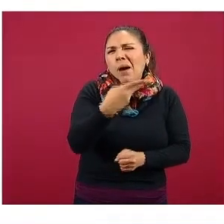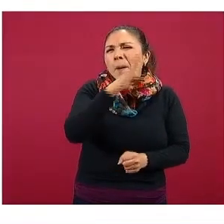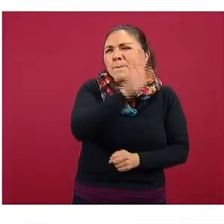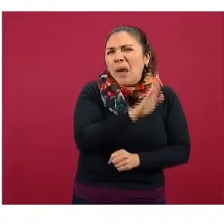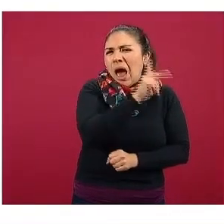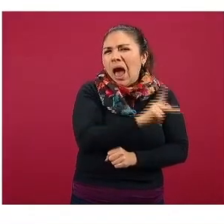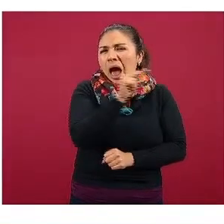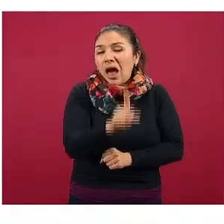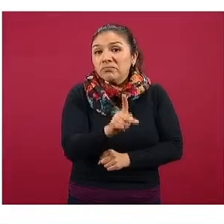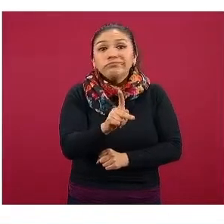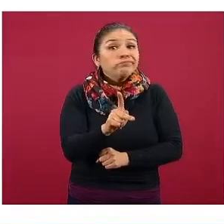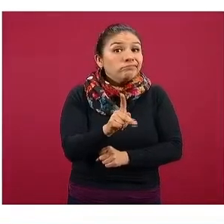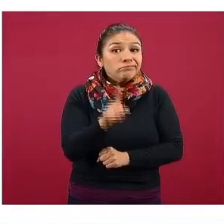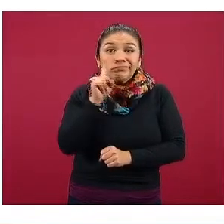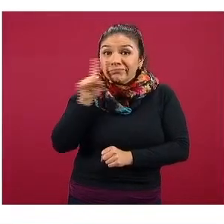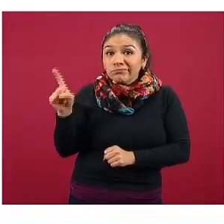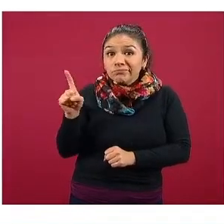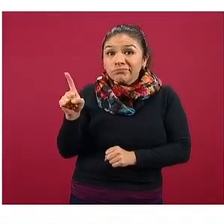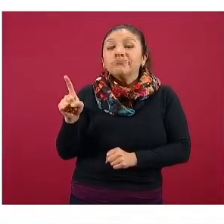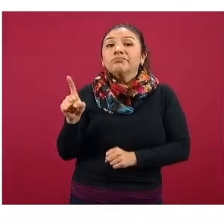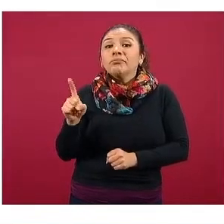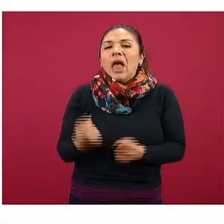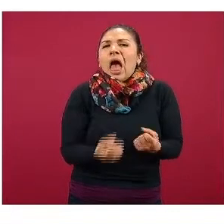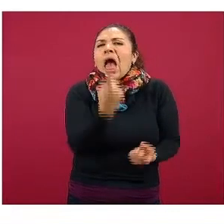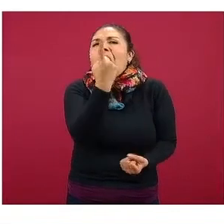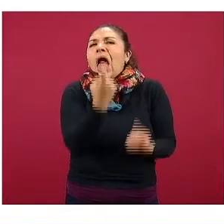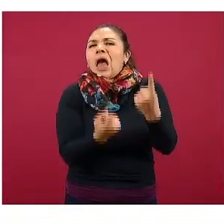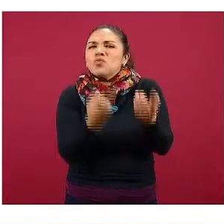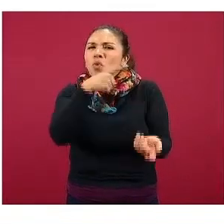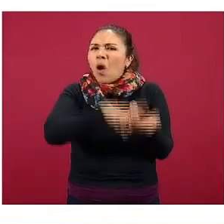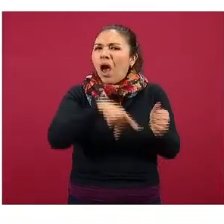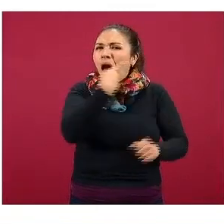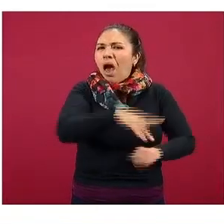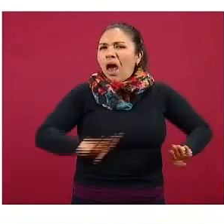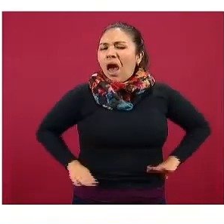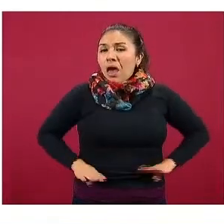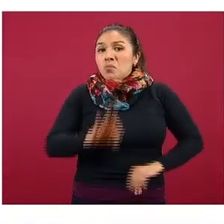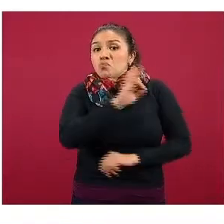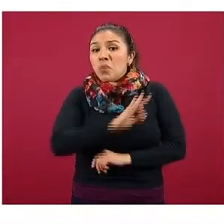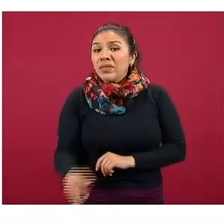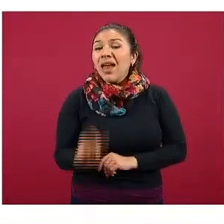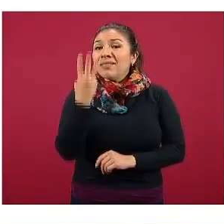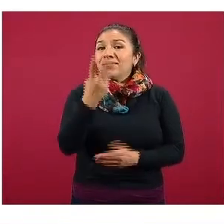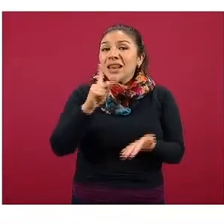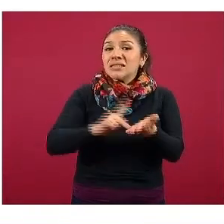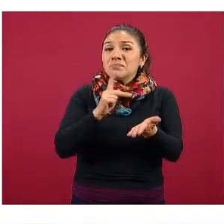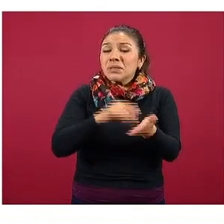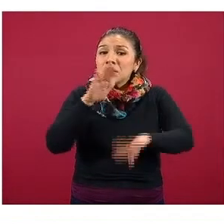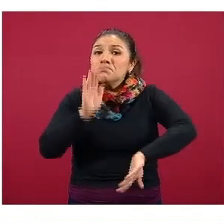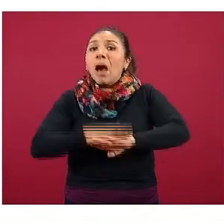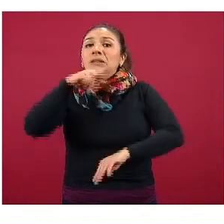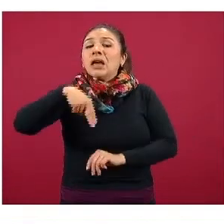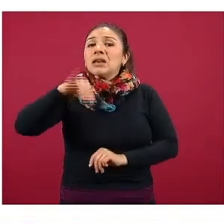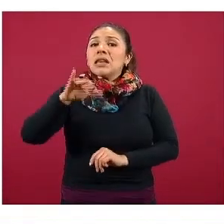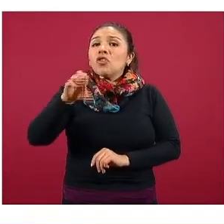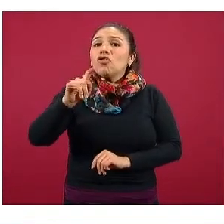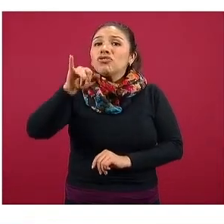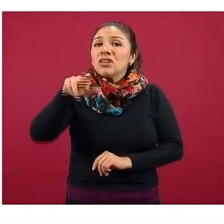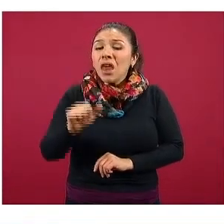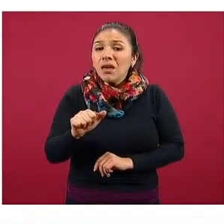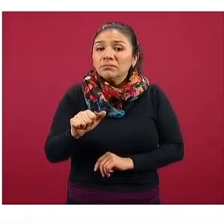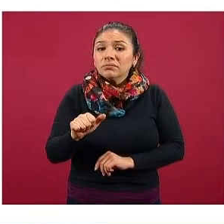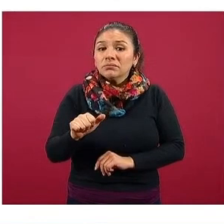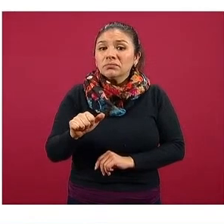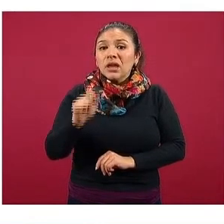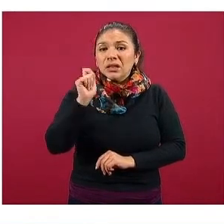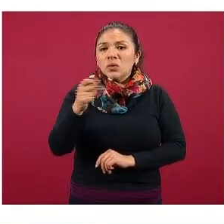nicotina. Vean, de algunos de los compuestos que tiene, puede tener hasta 3 veces más nicotina el vial